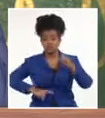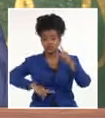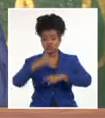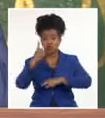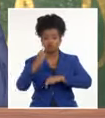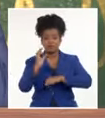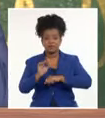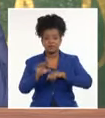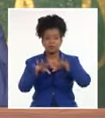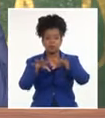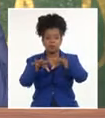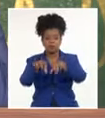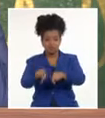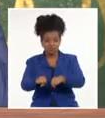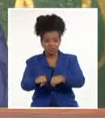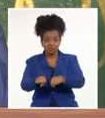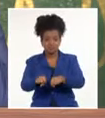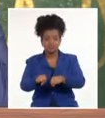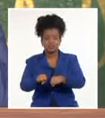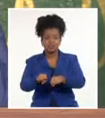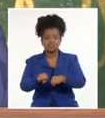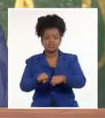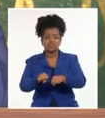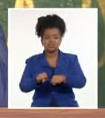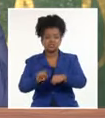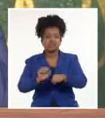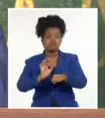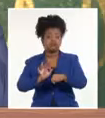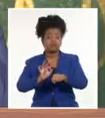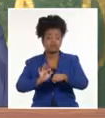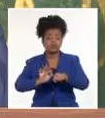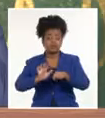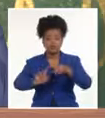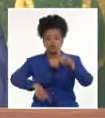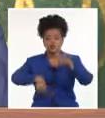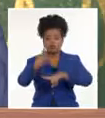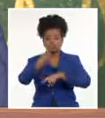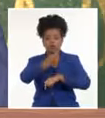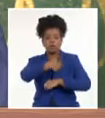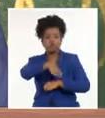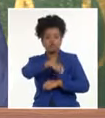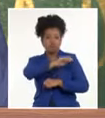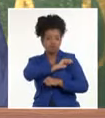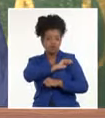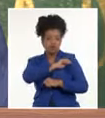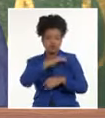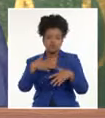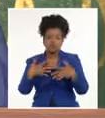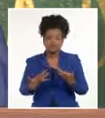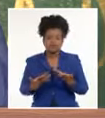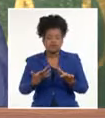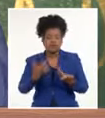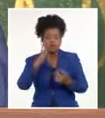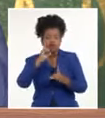ataques despiadados en contra de una población que solo busca que se respeten sus derechos inalienables.